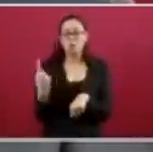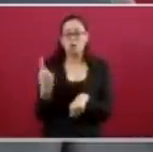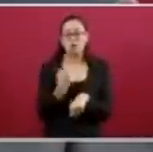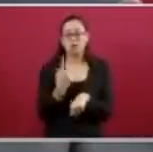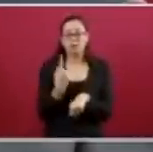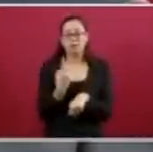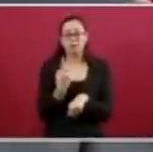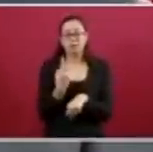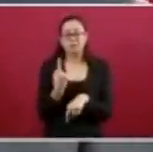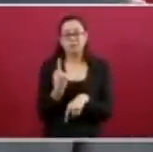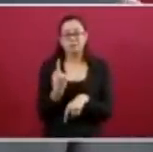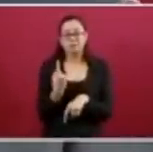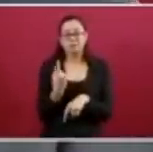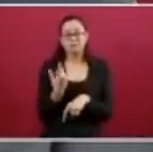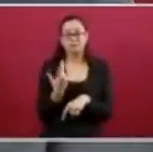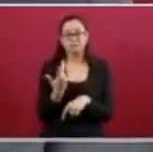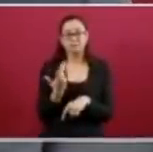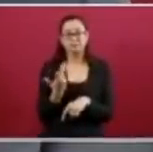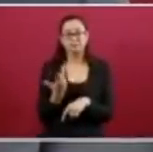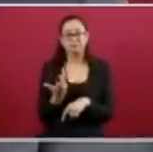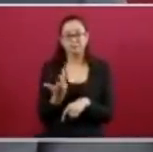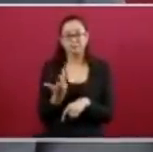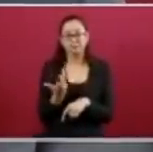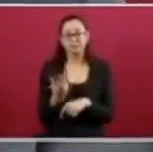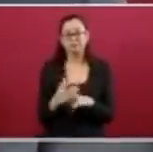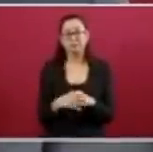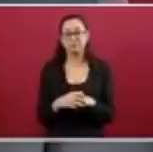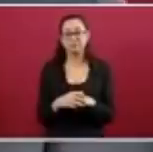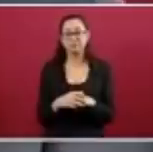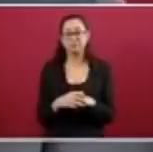realmente no